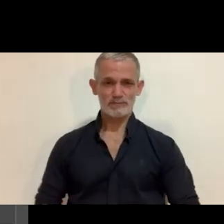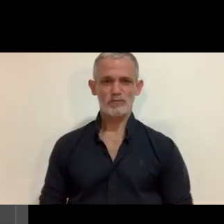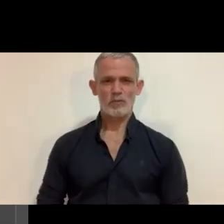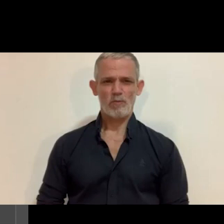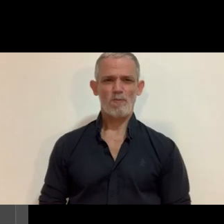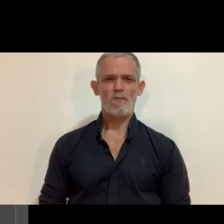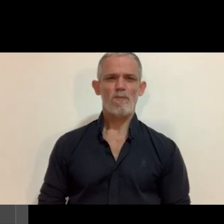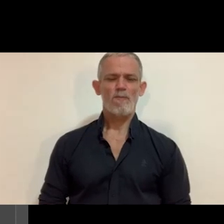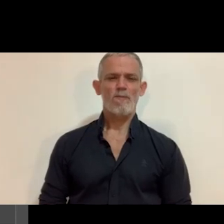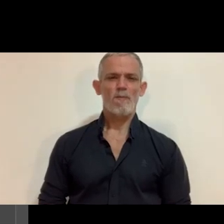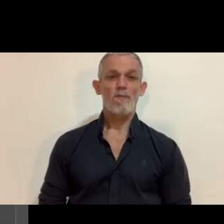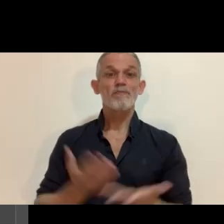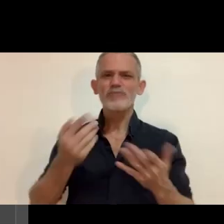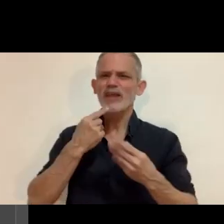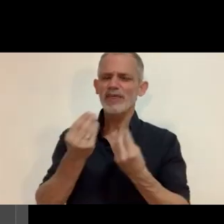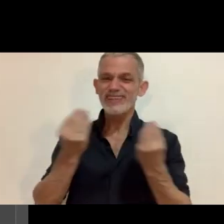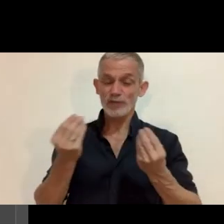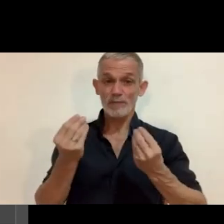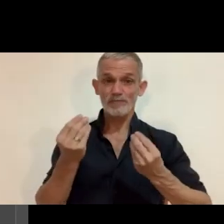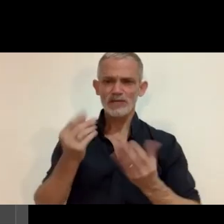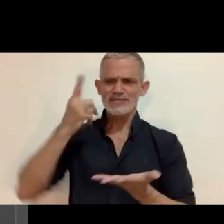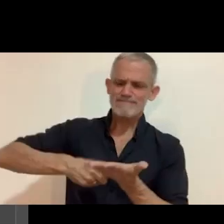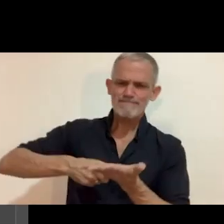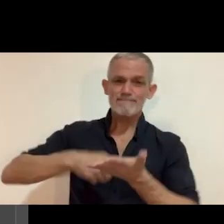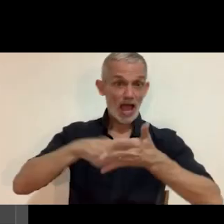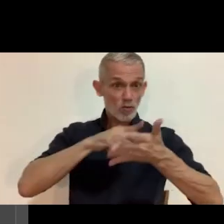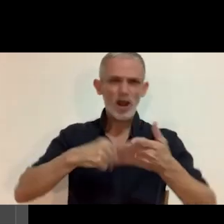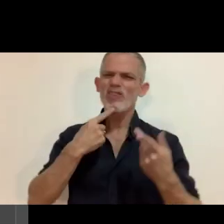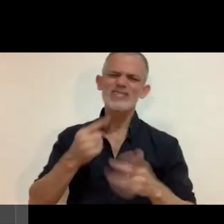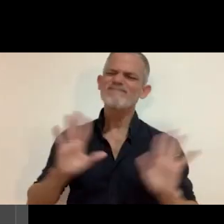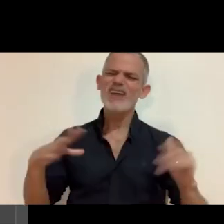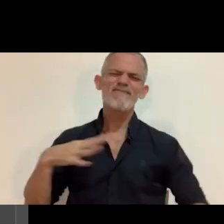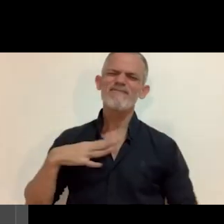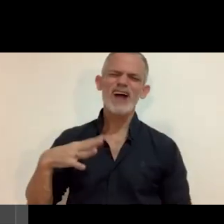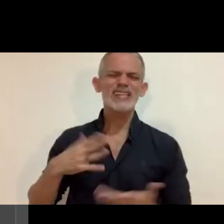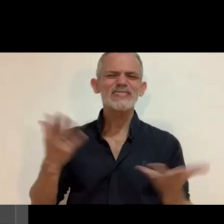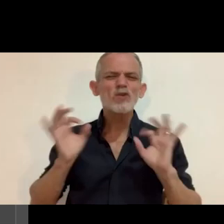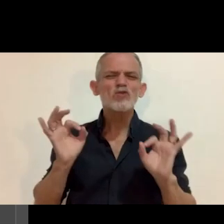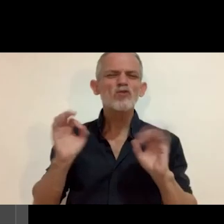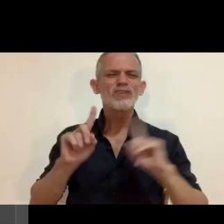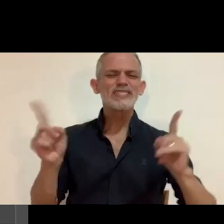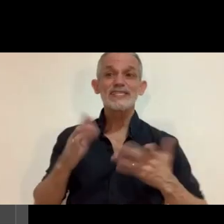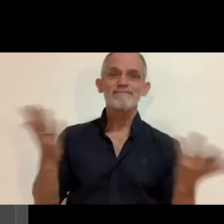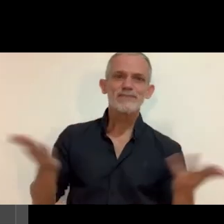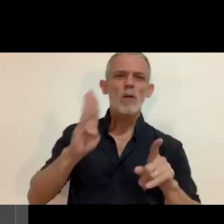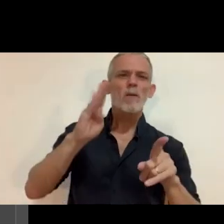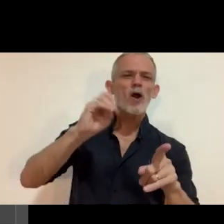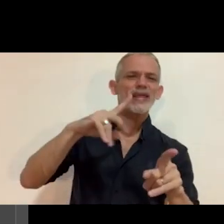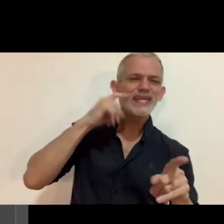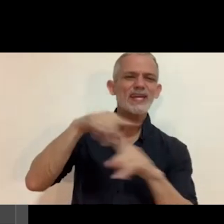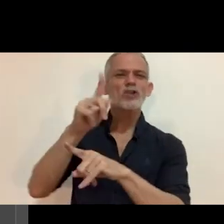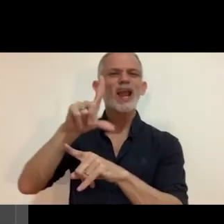Acá dice, el decisorio impugnado considera insuficientes las manifestaciones tanto de Bolini como de Lynch, los